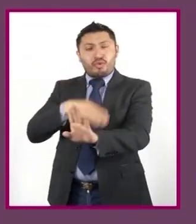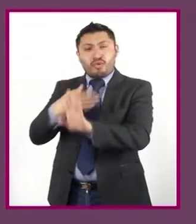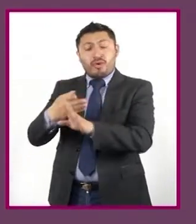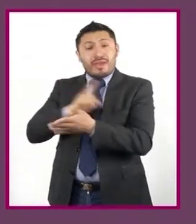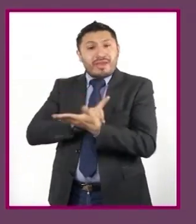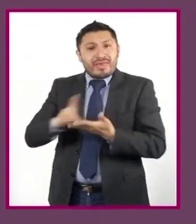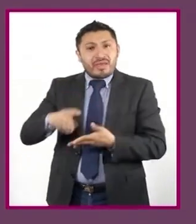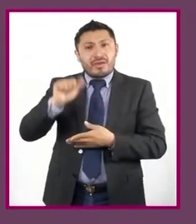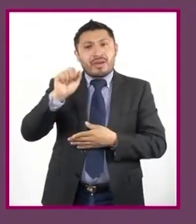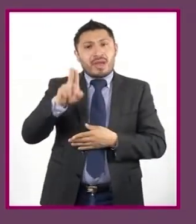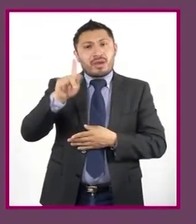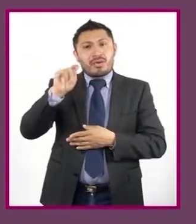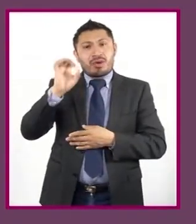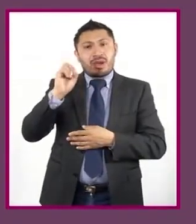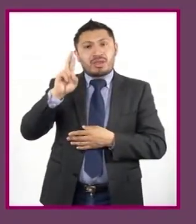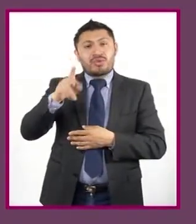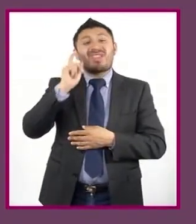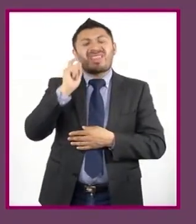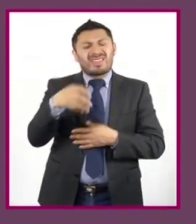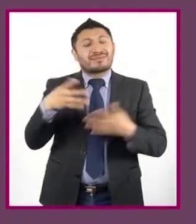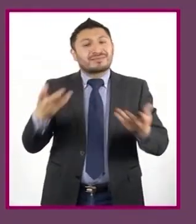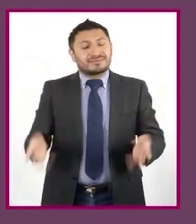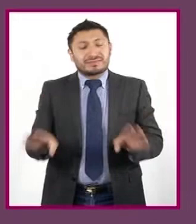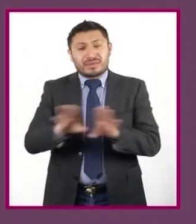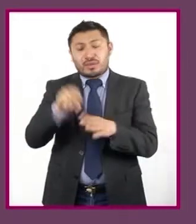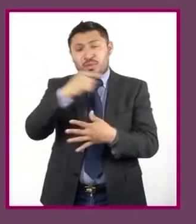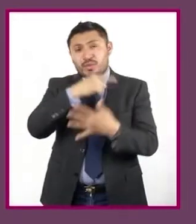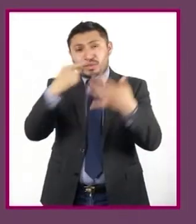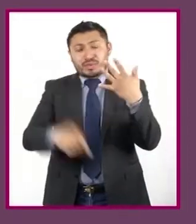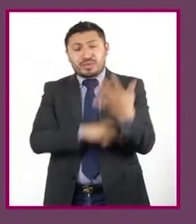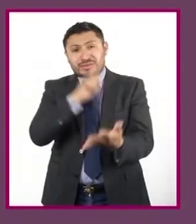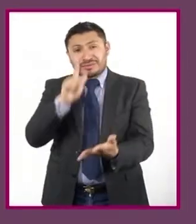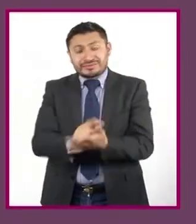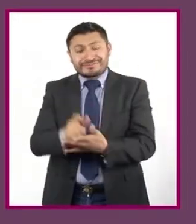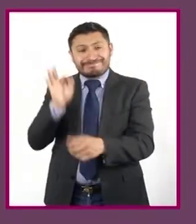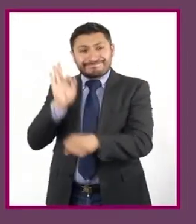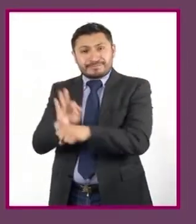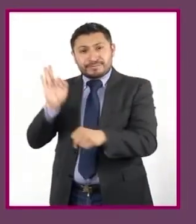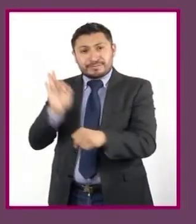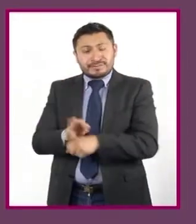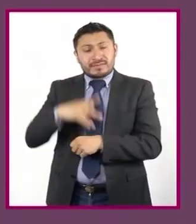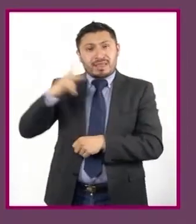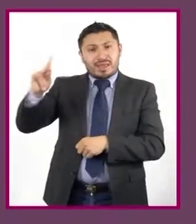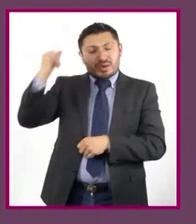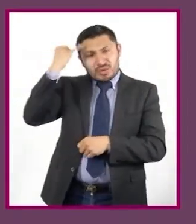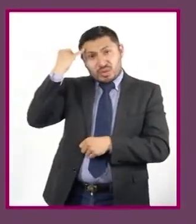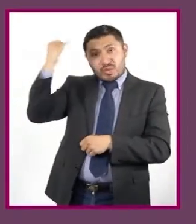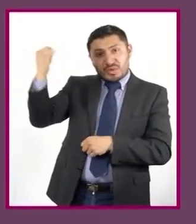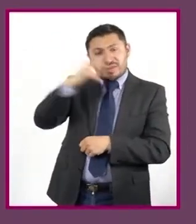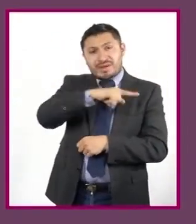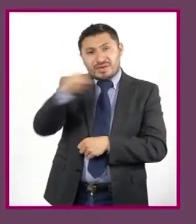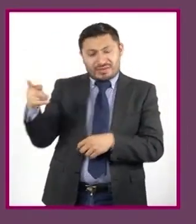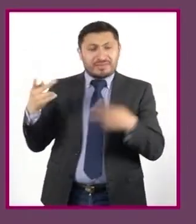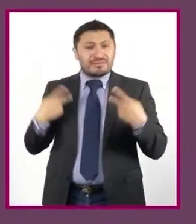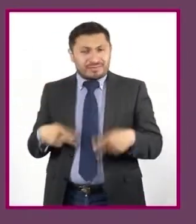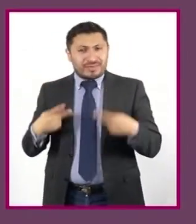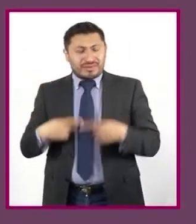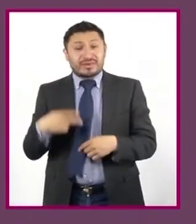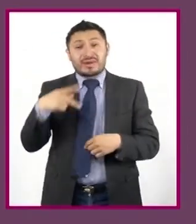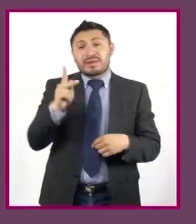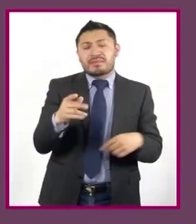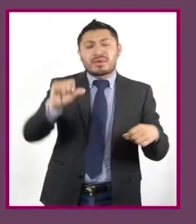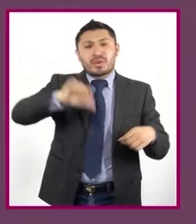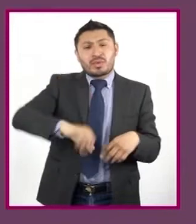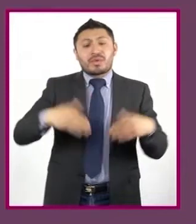Los derechos de autor son una serie de leyes que protegen la obra intelectual de los autores. Pero para entender un poco